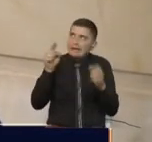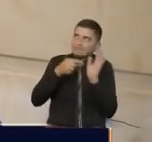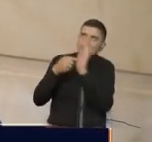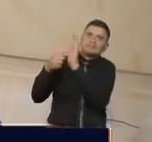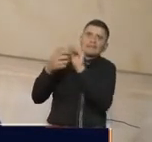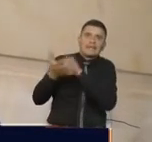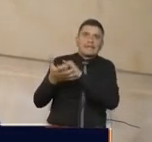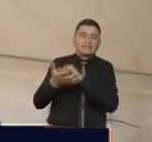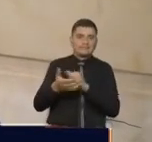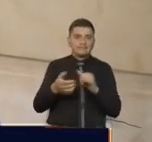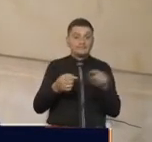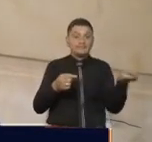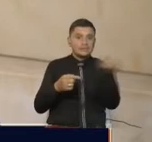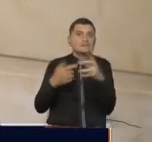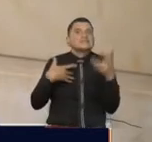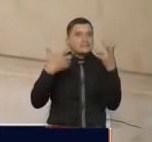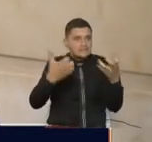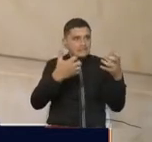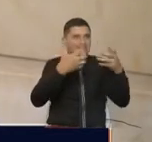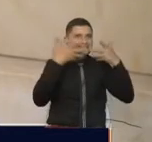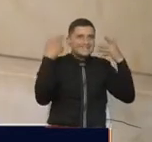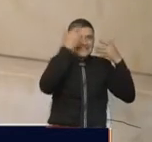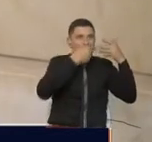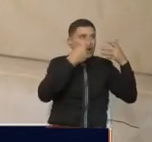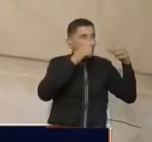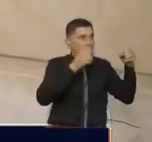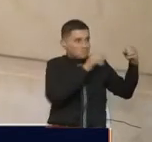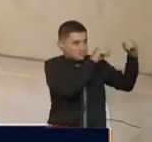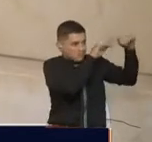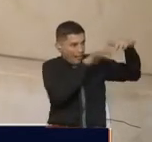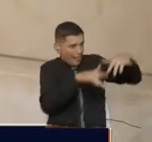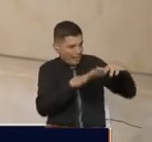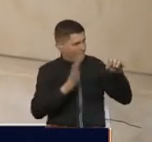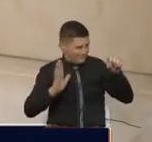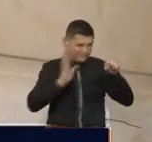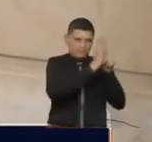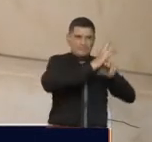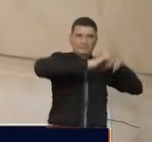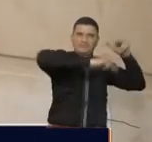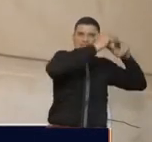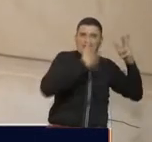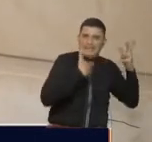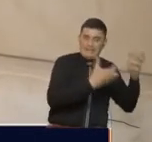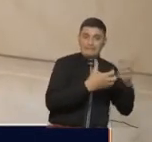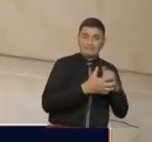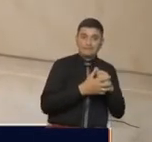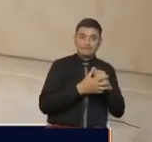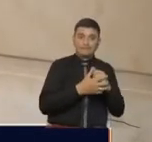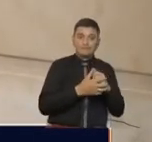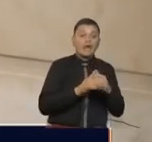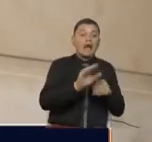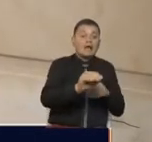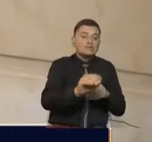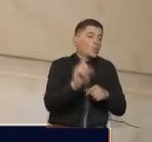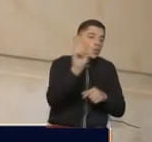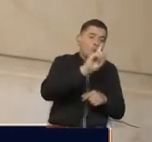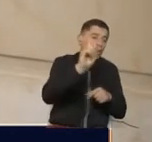La Mojana quiere que cierren Caraegato. Necesita que cierren Caraegato. Y cada vez que le decimos que no se va a cerrar,